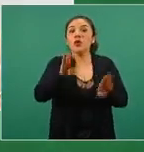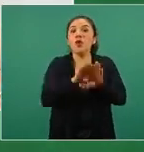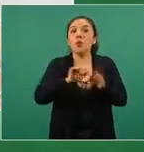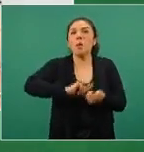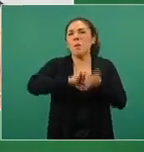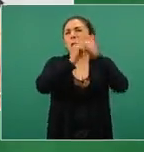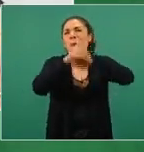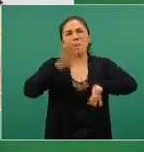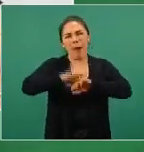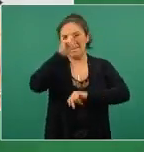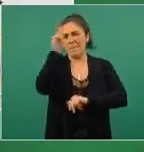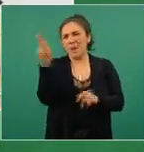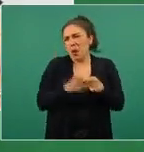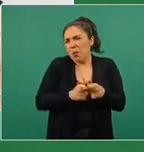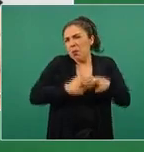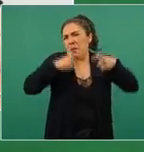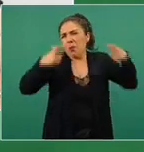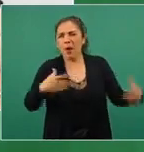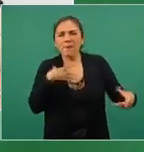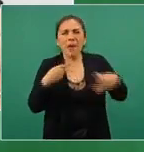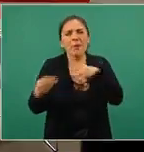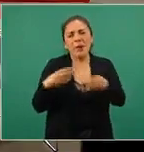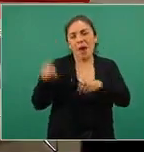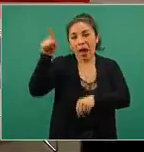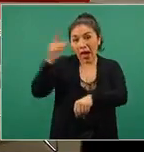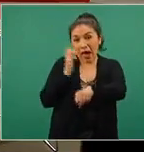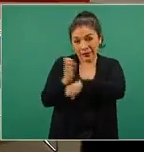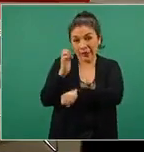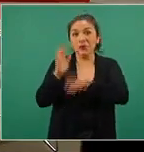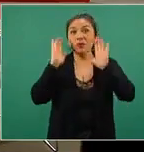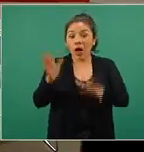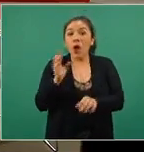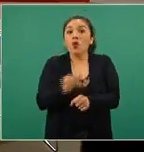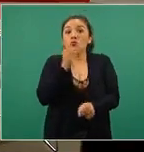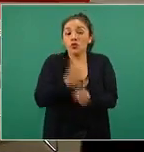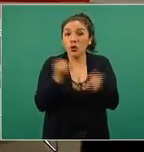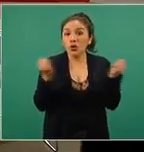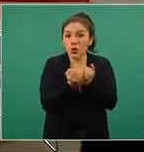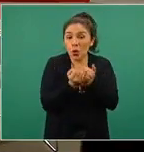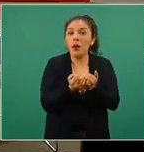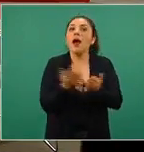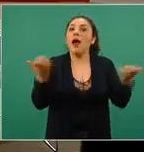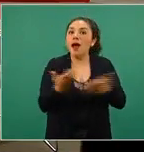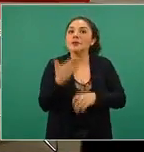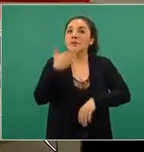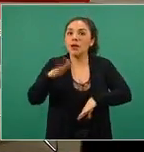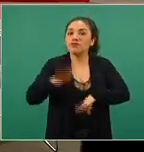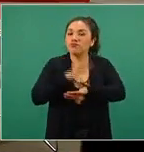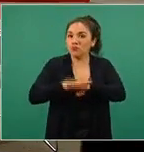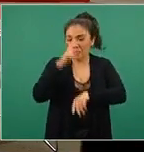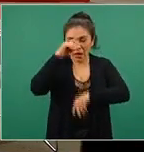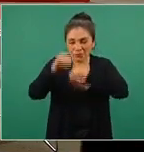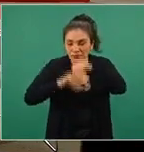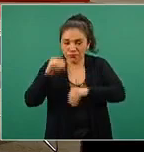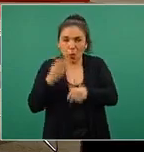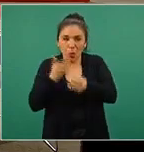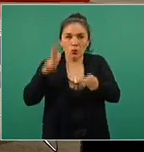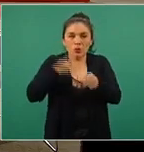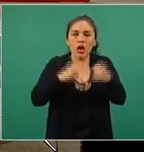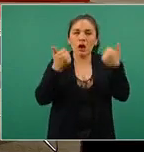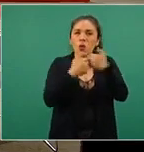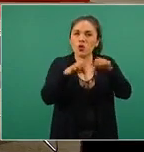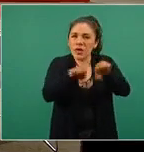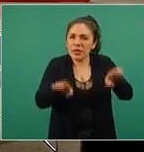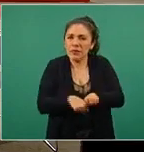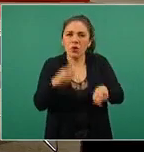manera catastrófica los contagios en el Estado. Tuvimos la oportunidad, se logró una reconversión hospitalaria con los